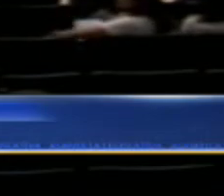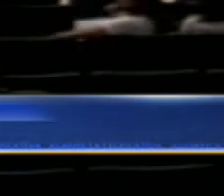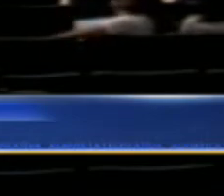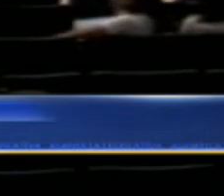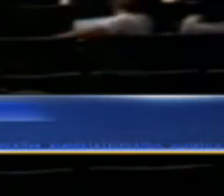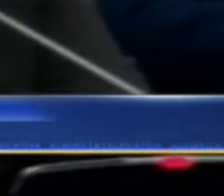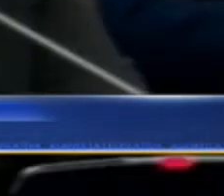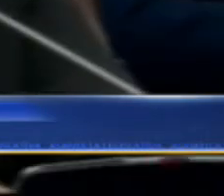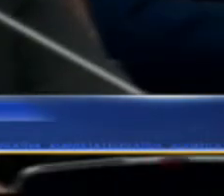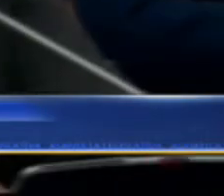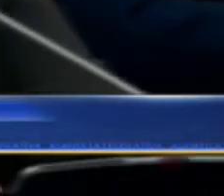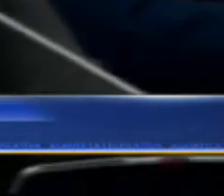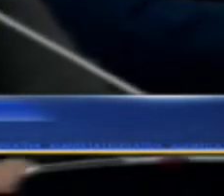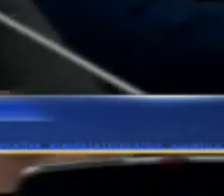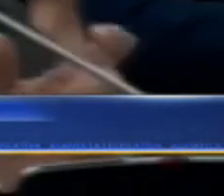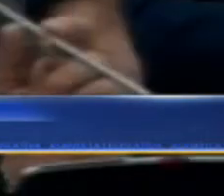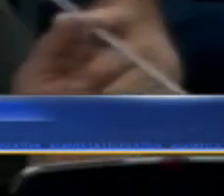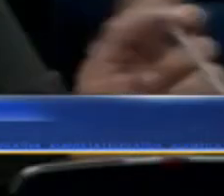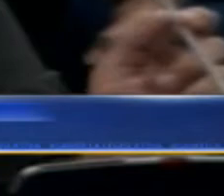Diputado Handel.